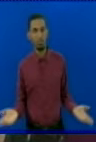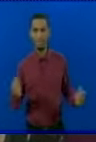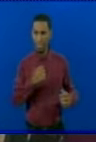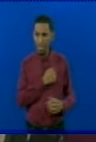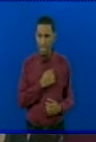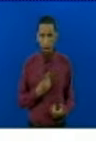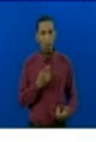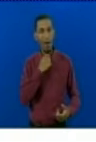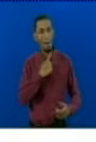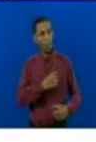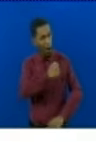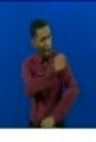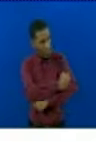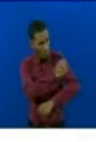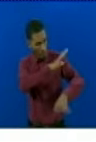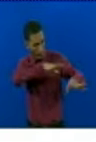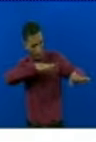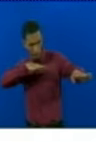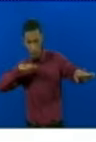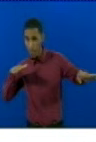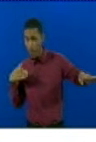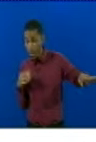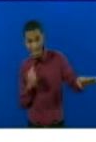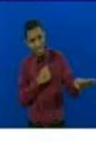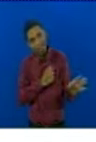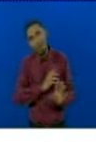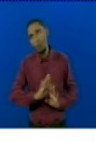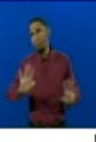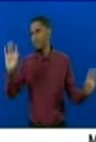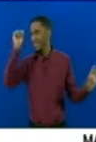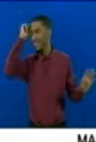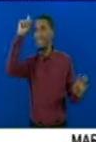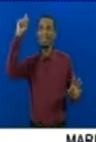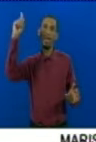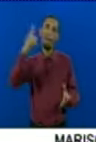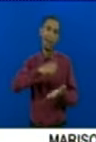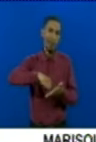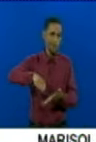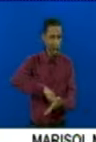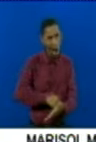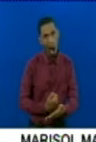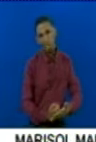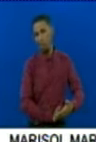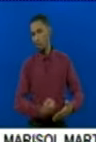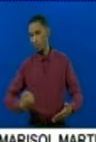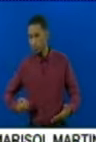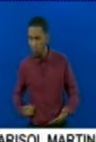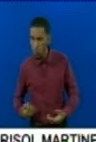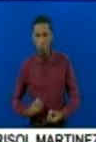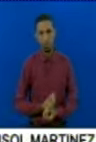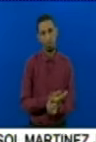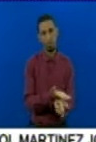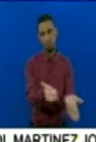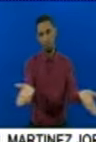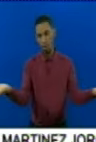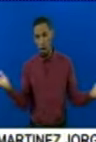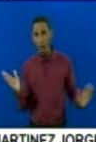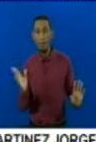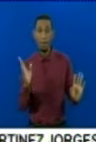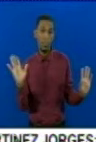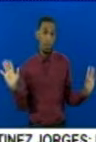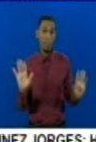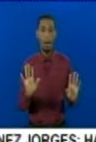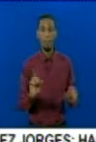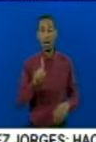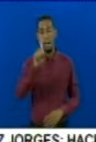capacidad organizativa de planificación y el esfuerzo mayor para lograr que a las 1.148